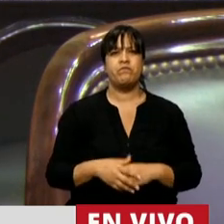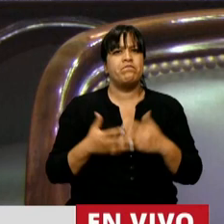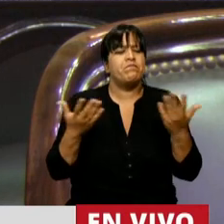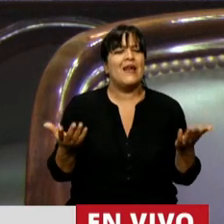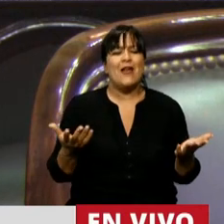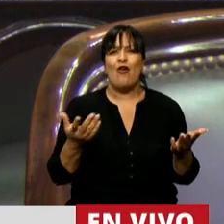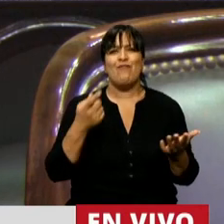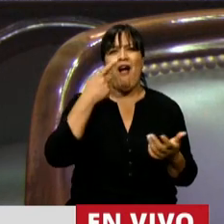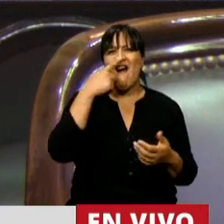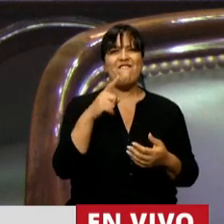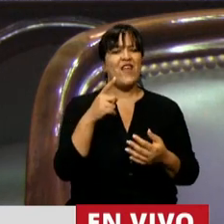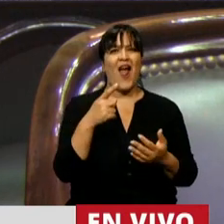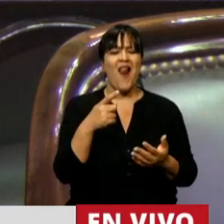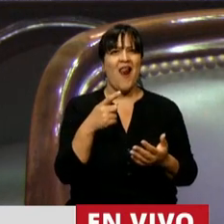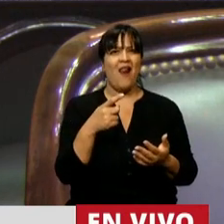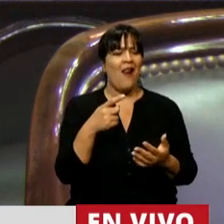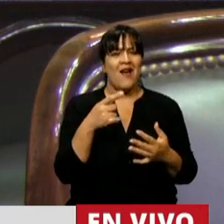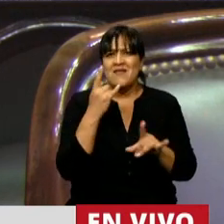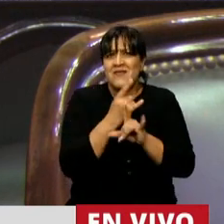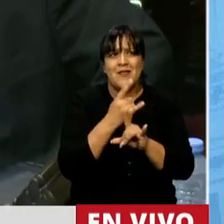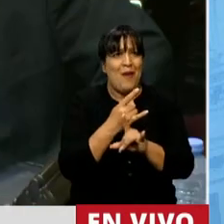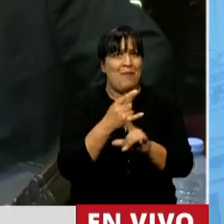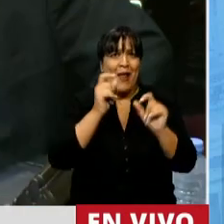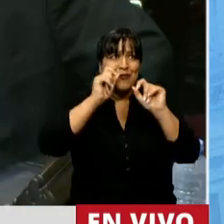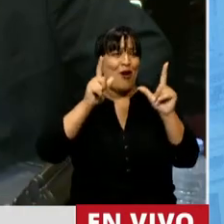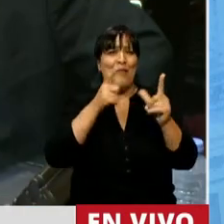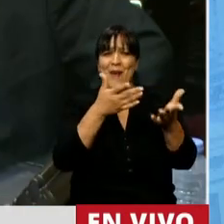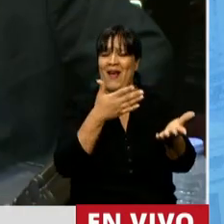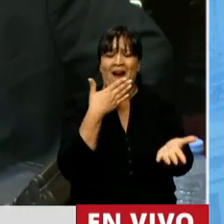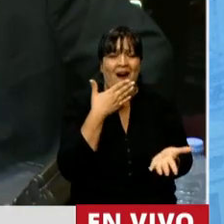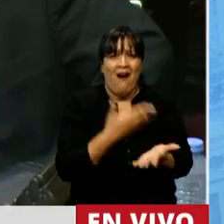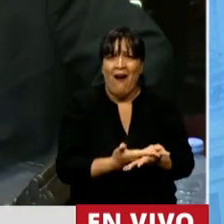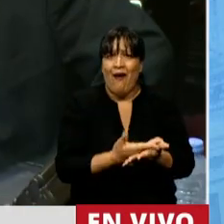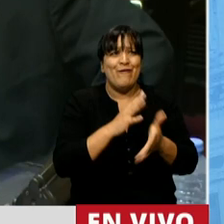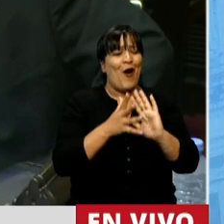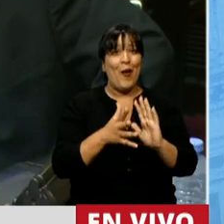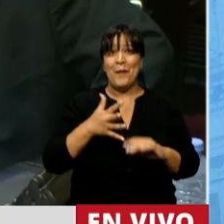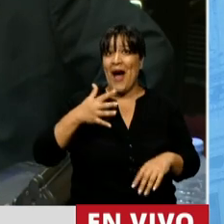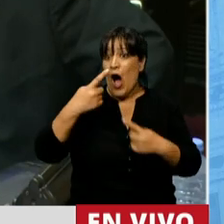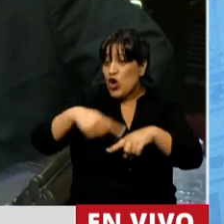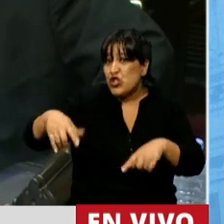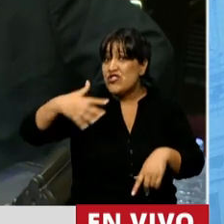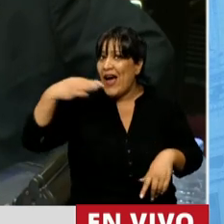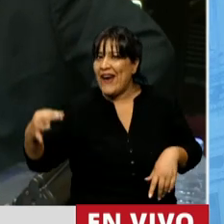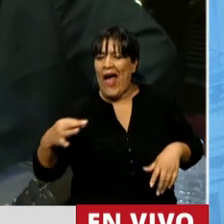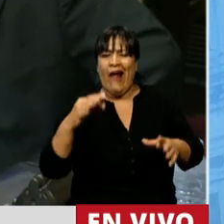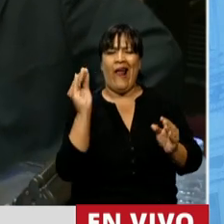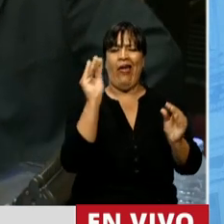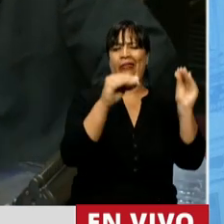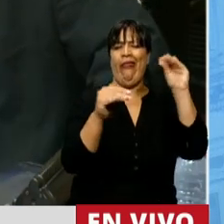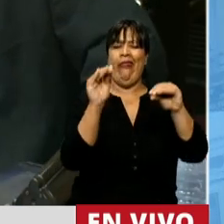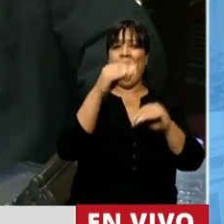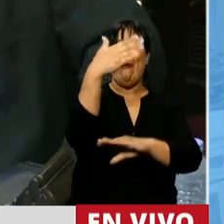termina de sorprenderse con la capacidad de modificar la realidad, de hacernos creer